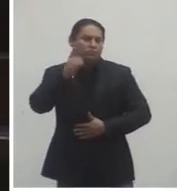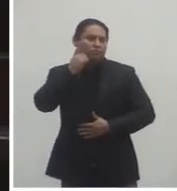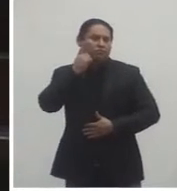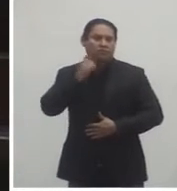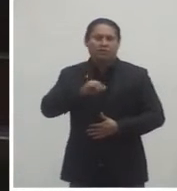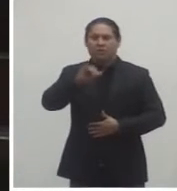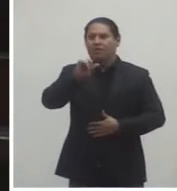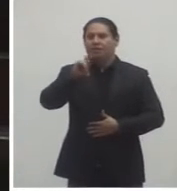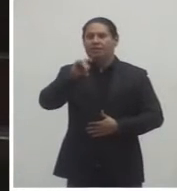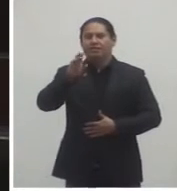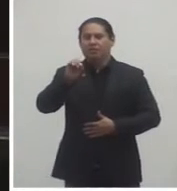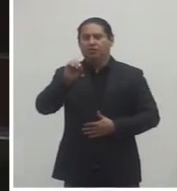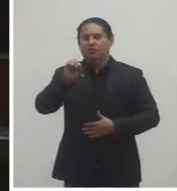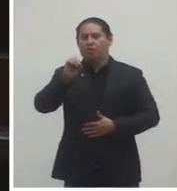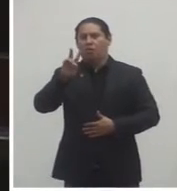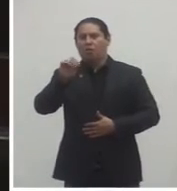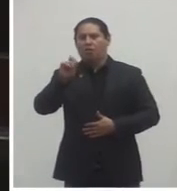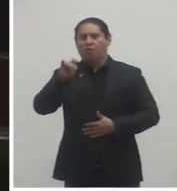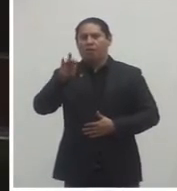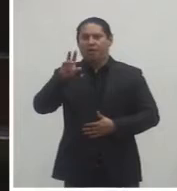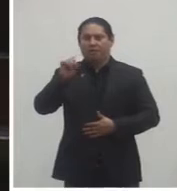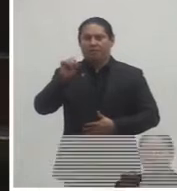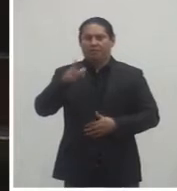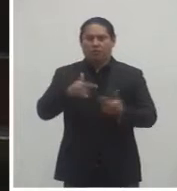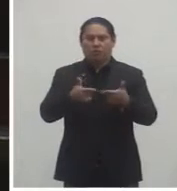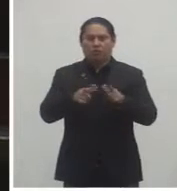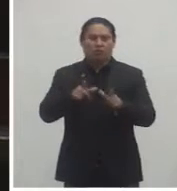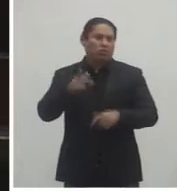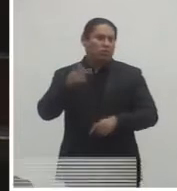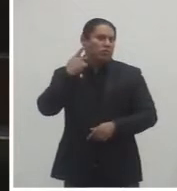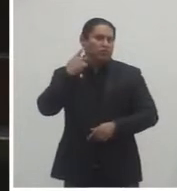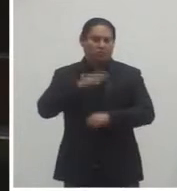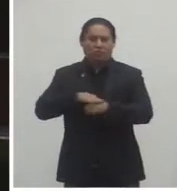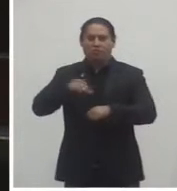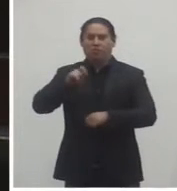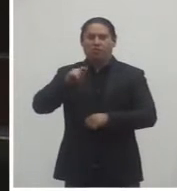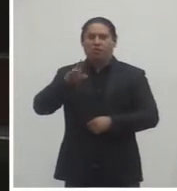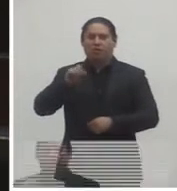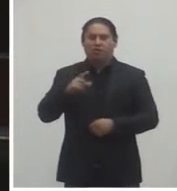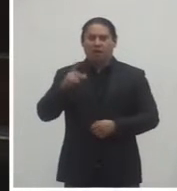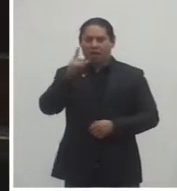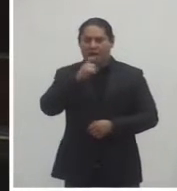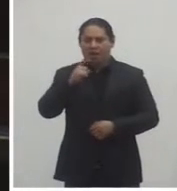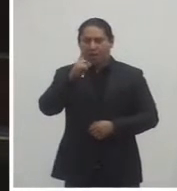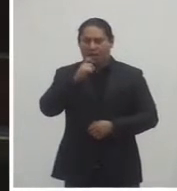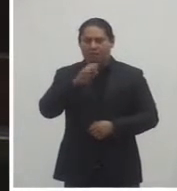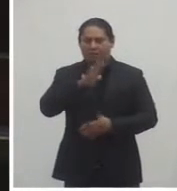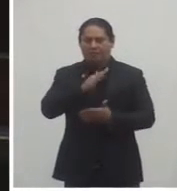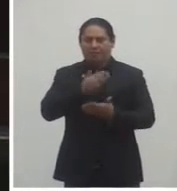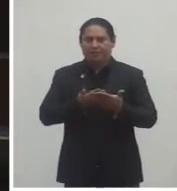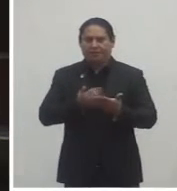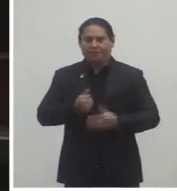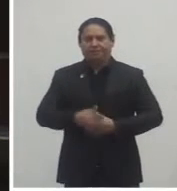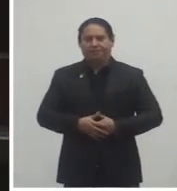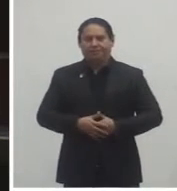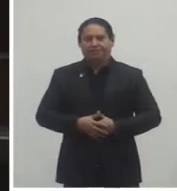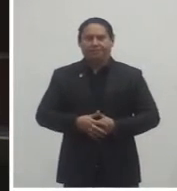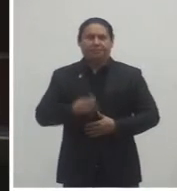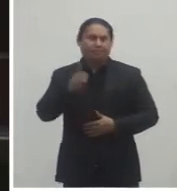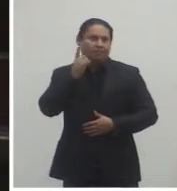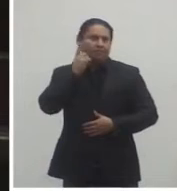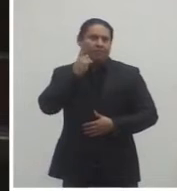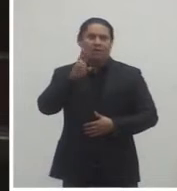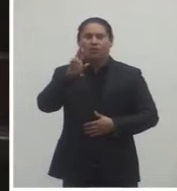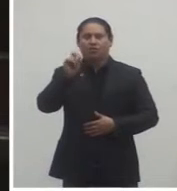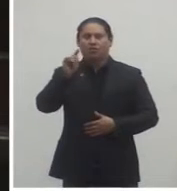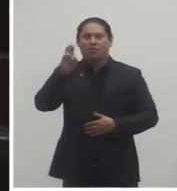Diputado Isidro Obando Medina, del Partido Morena, con el tema Agua para el Bienestar. Diputado